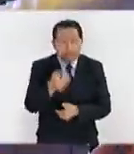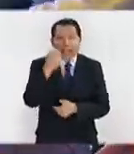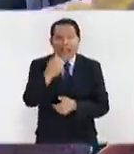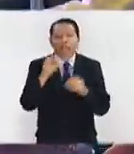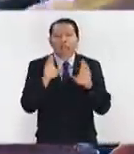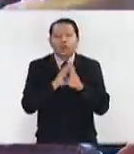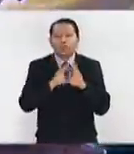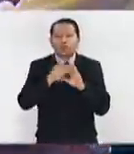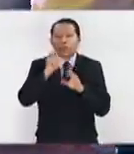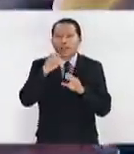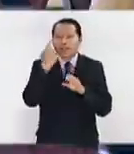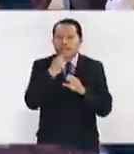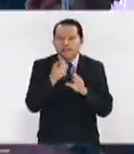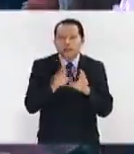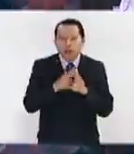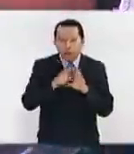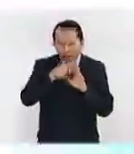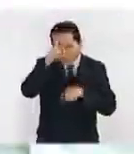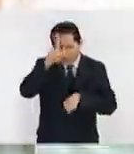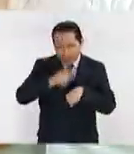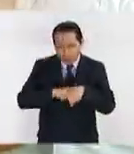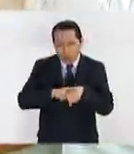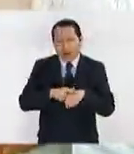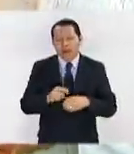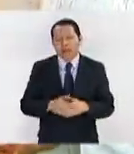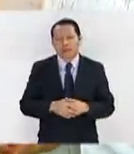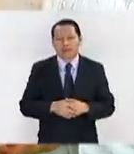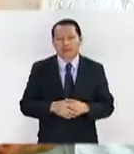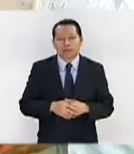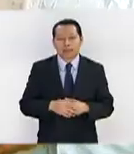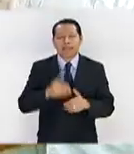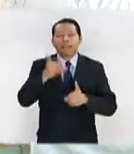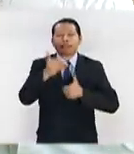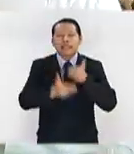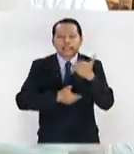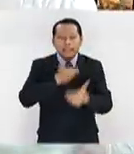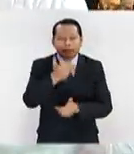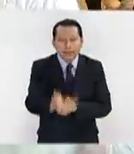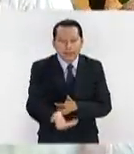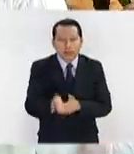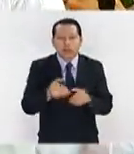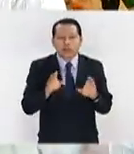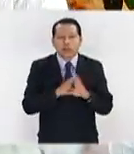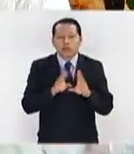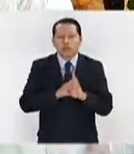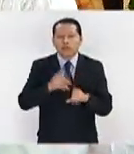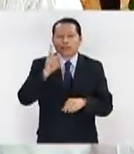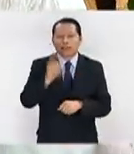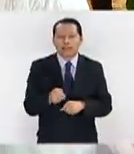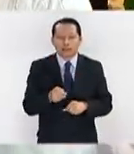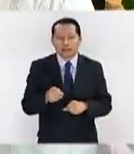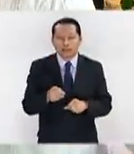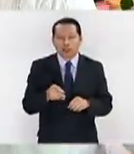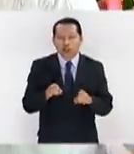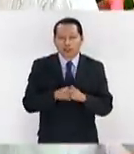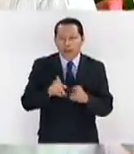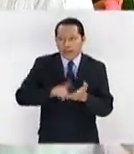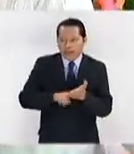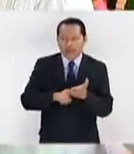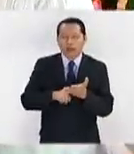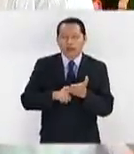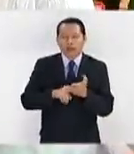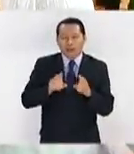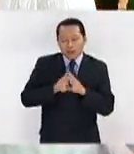se considera una práctica espiritual. El servicio la que te hace humilde,